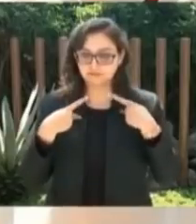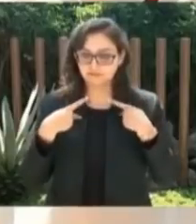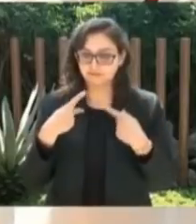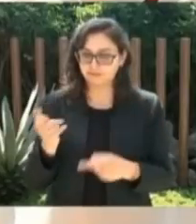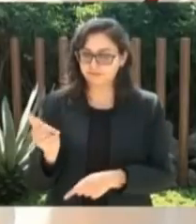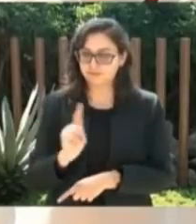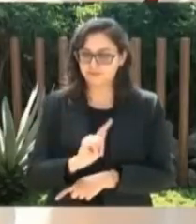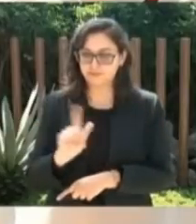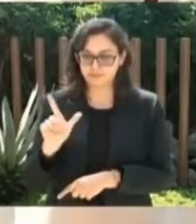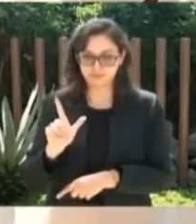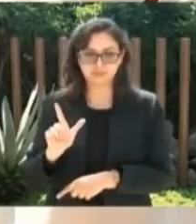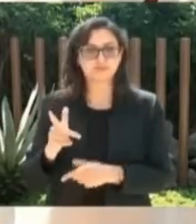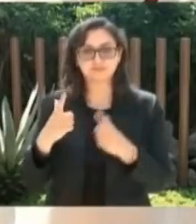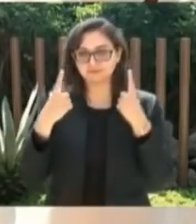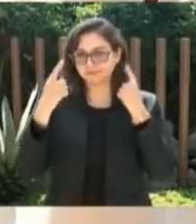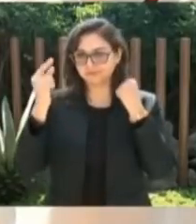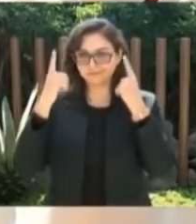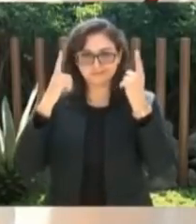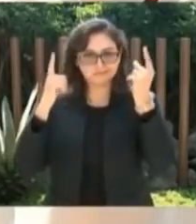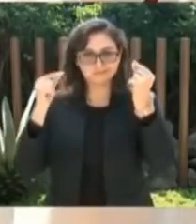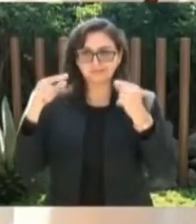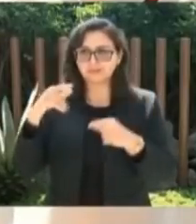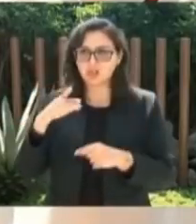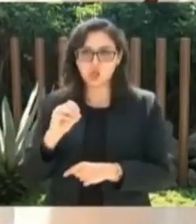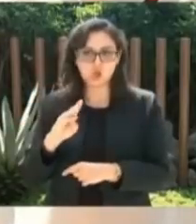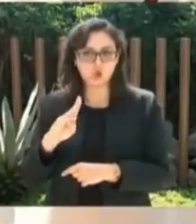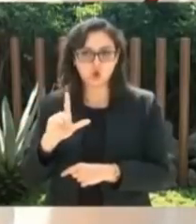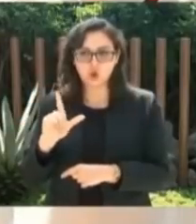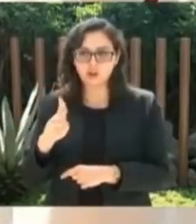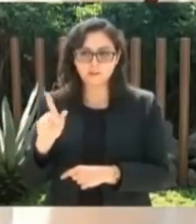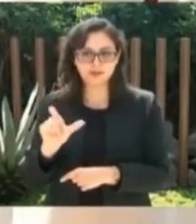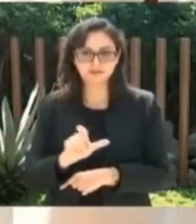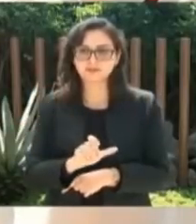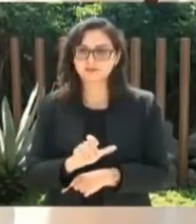profesionales del Colegio de México,